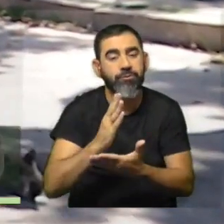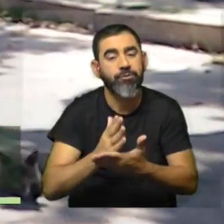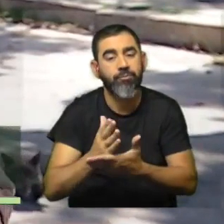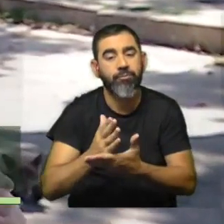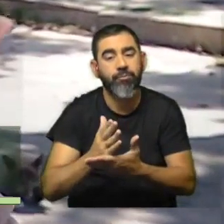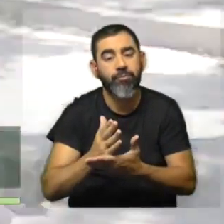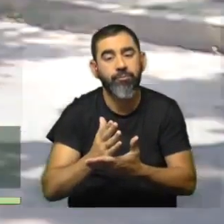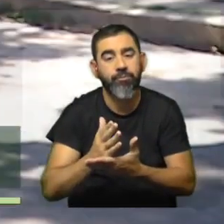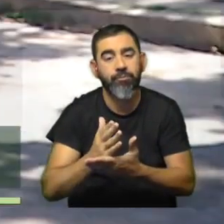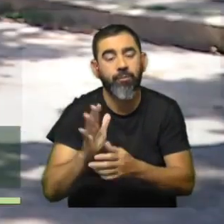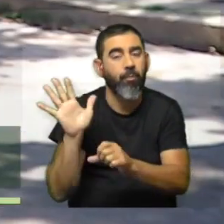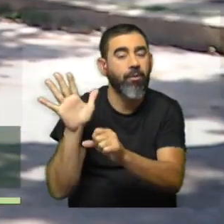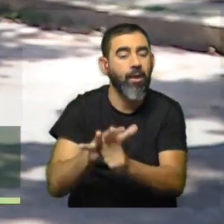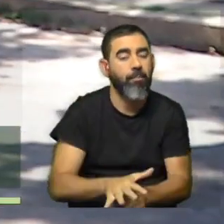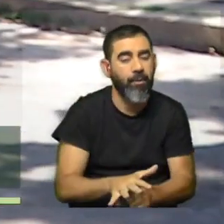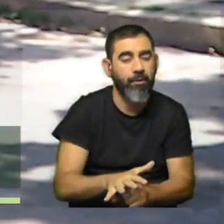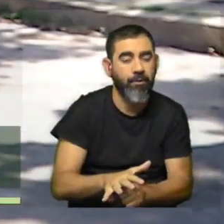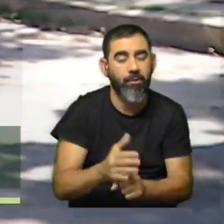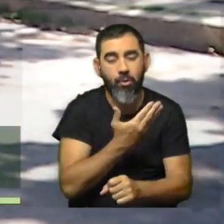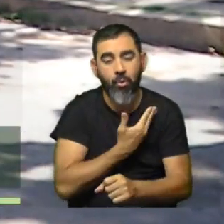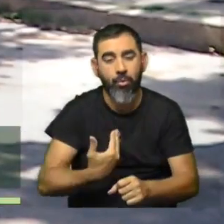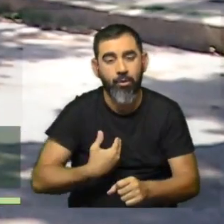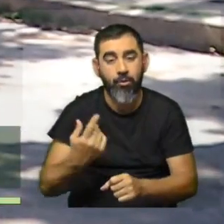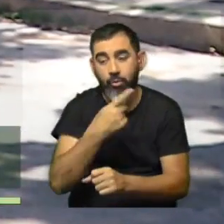al no veo, nosotros, como digo, estamos